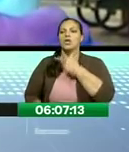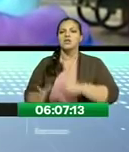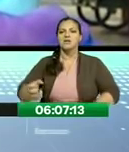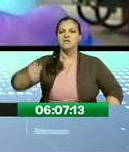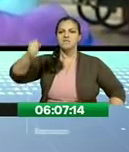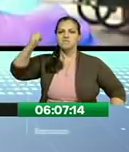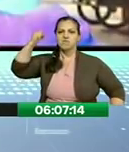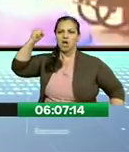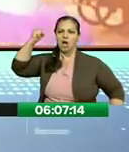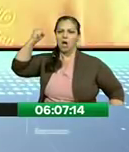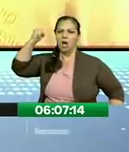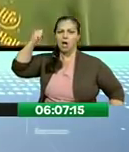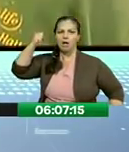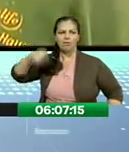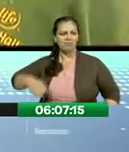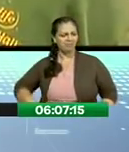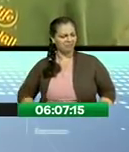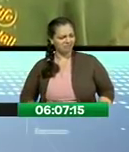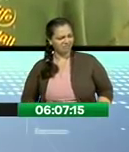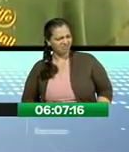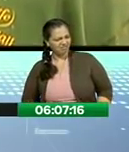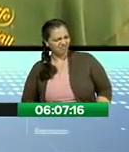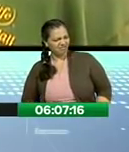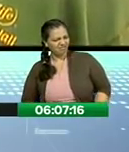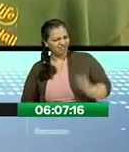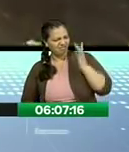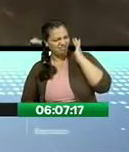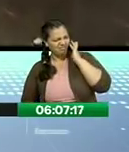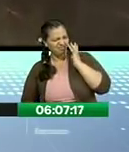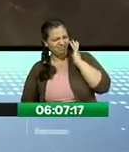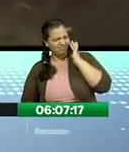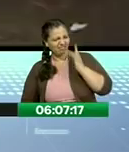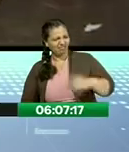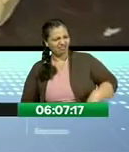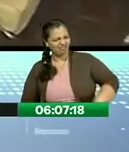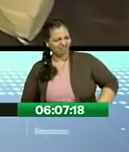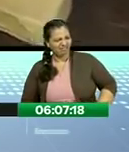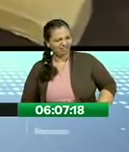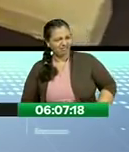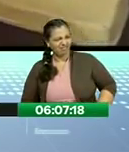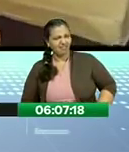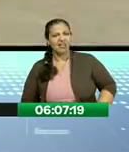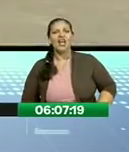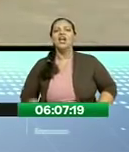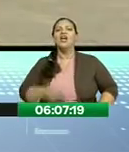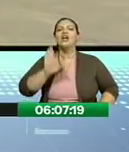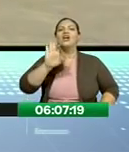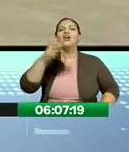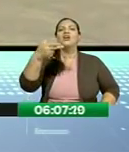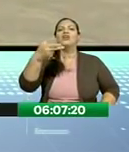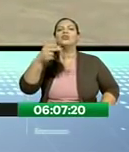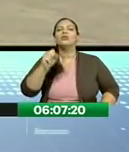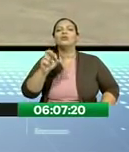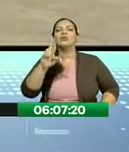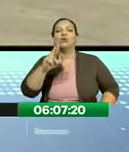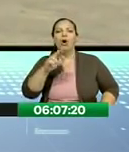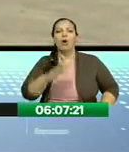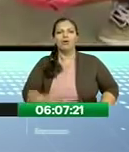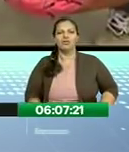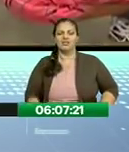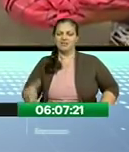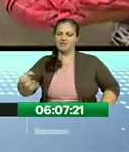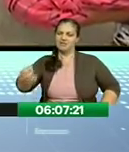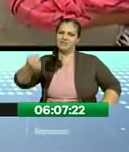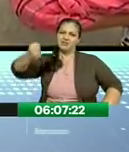¡Ay! ¿Le gusta Thor por el mazo o por los rubios? Con el mazo de Thor. Por el mazo.